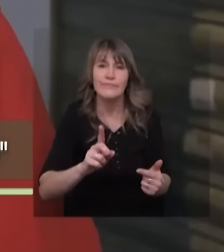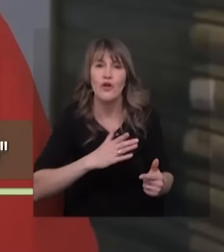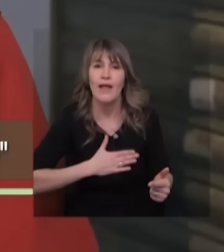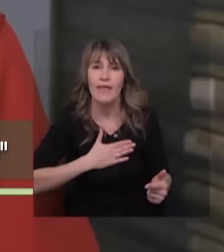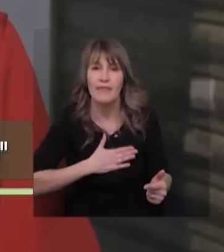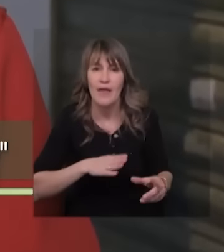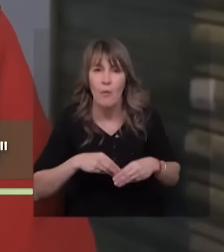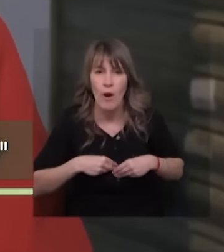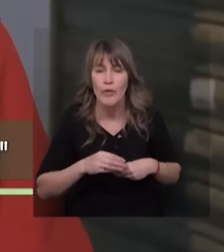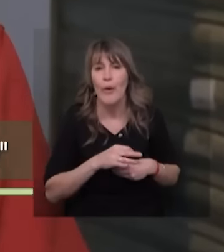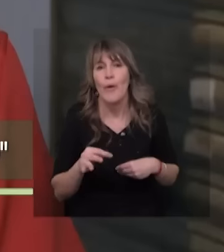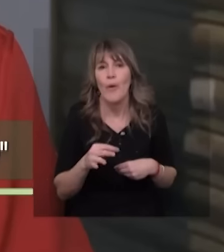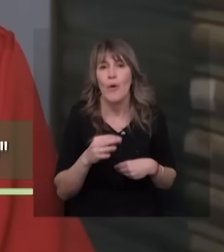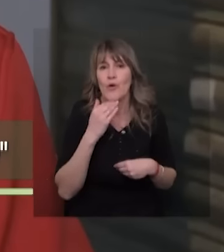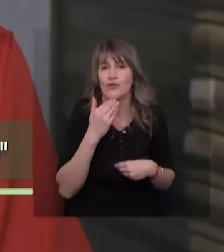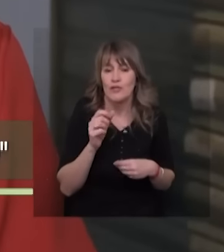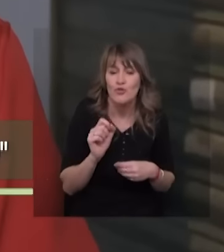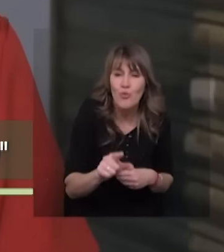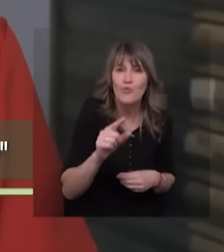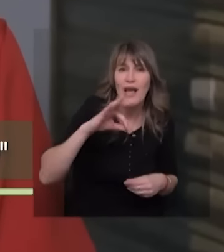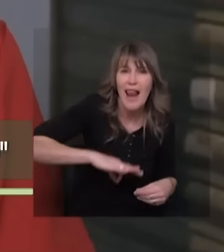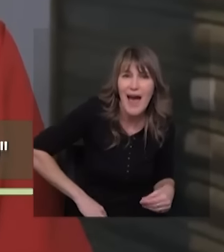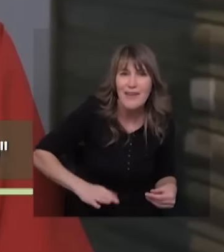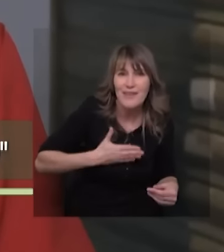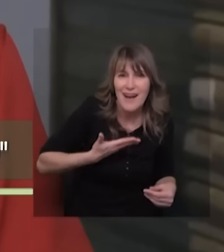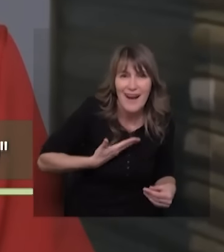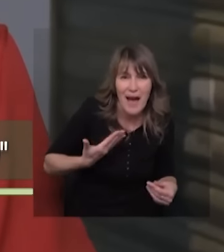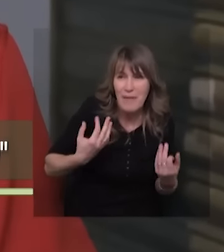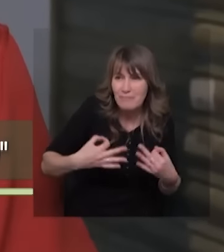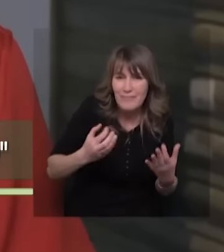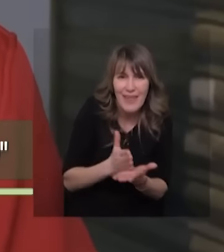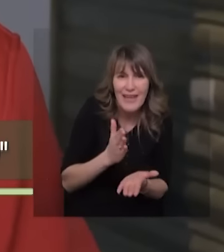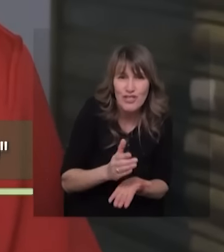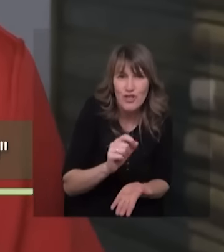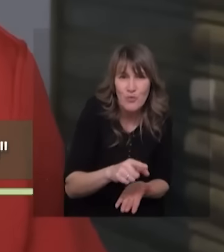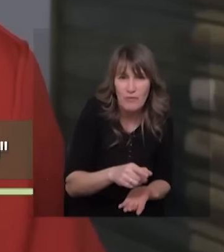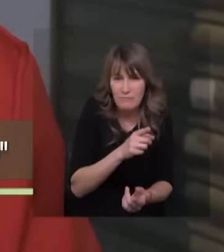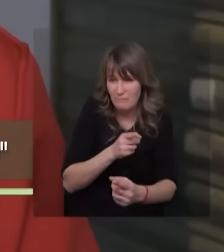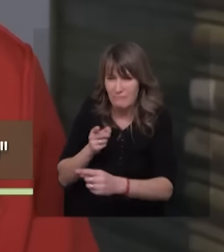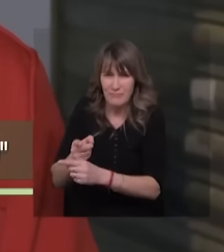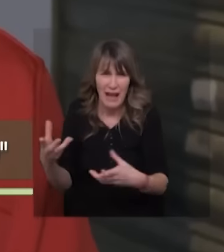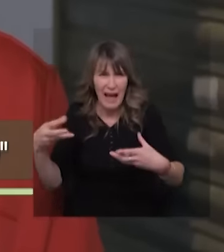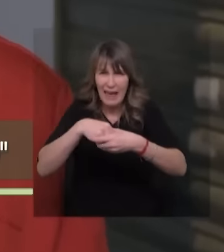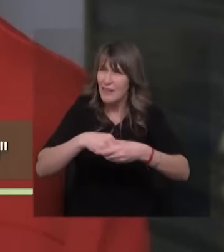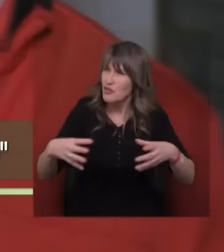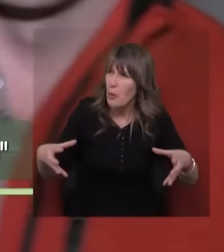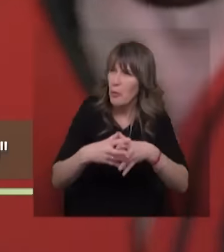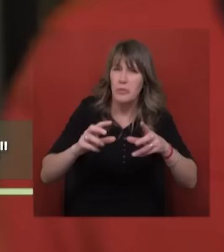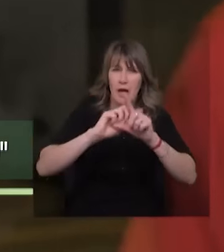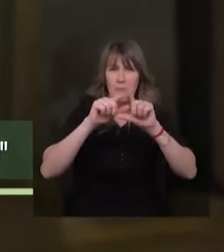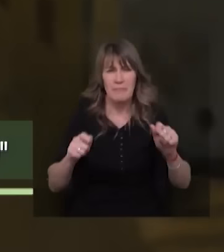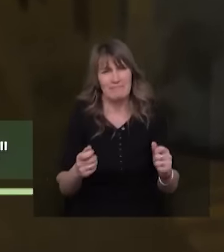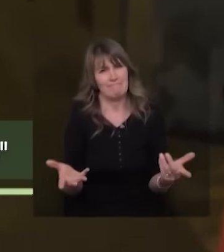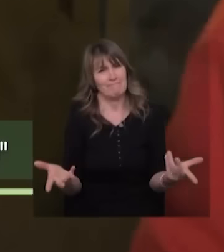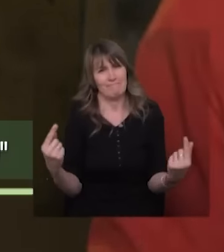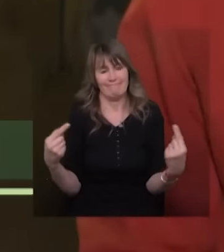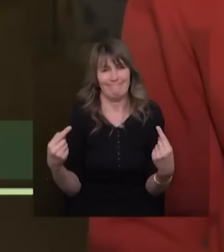en este caso a quienes llevan se meses sin cobrar su propio salario nos parece que que es incompatible con compartir la misma organización rico gracias por estos minutos se muy amable